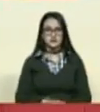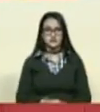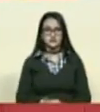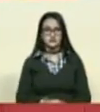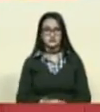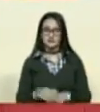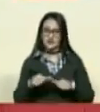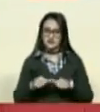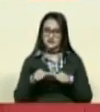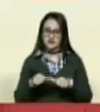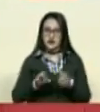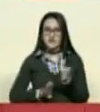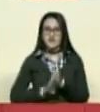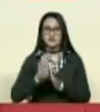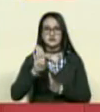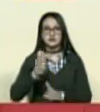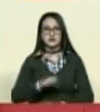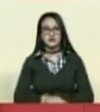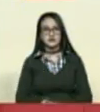que sigamos avanzando.